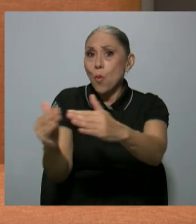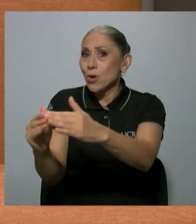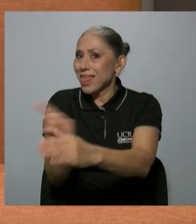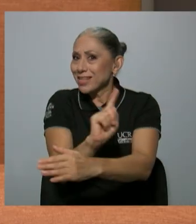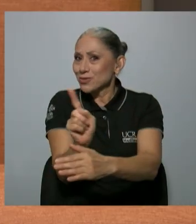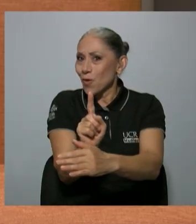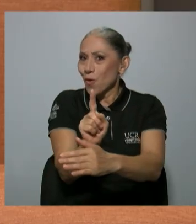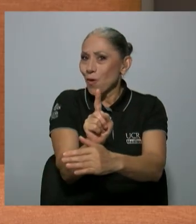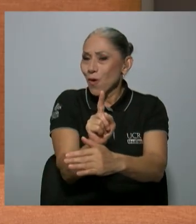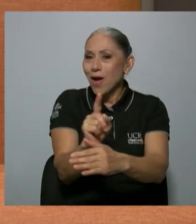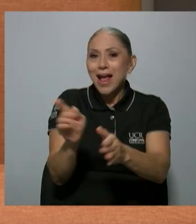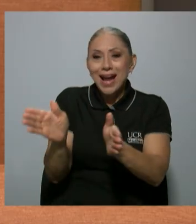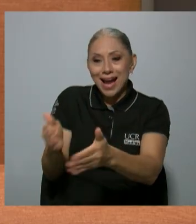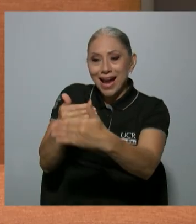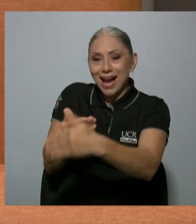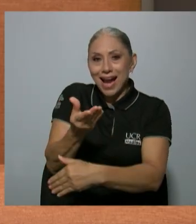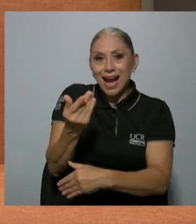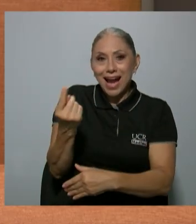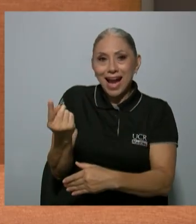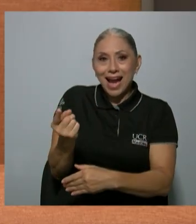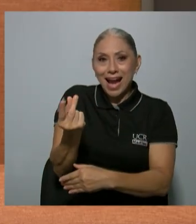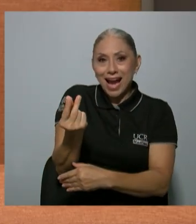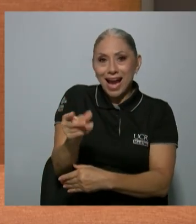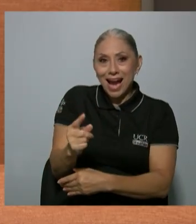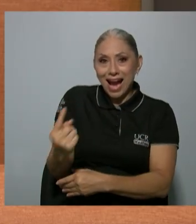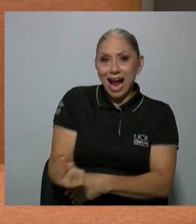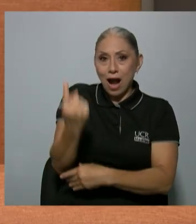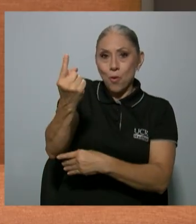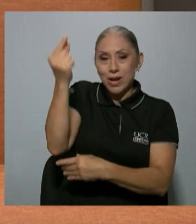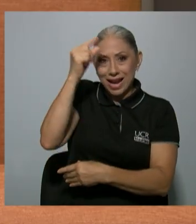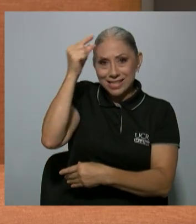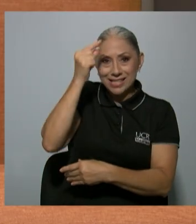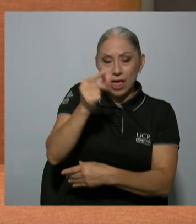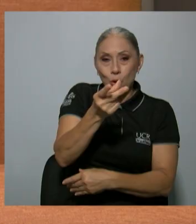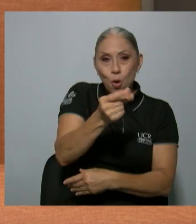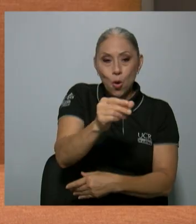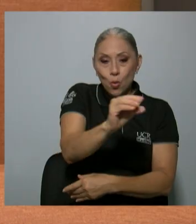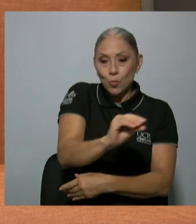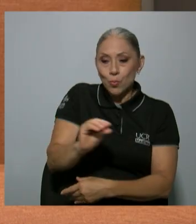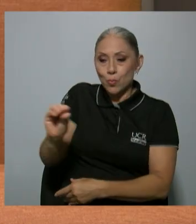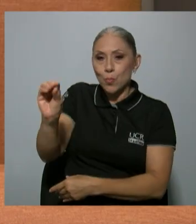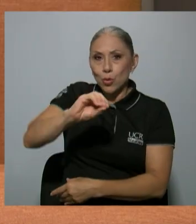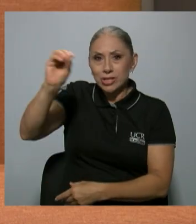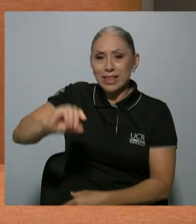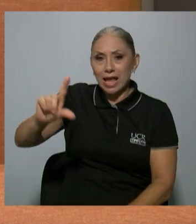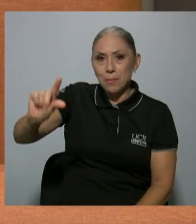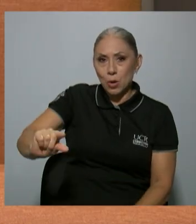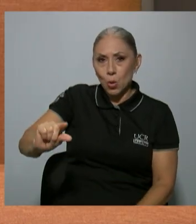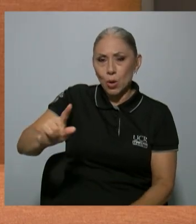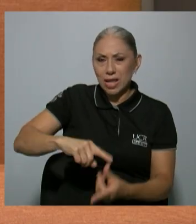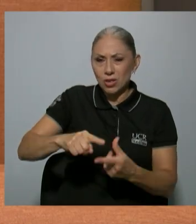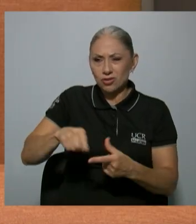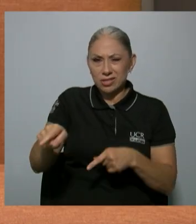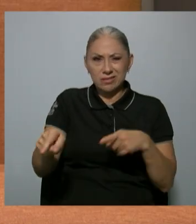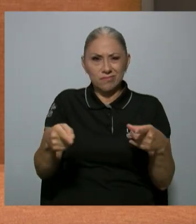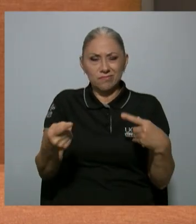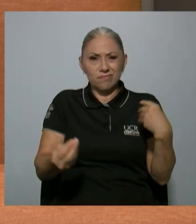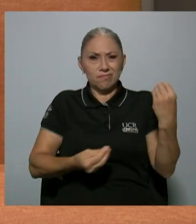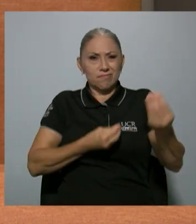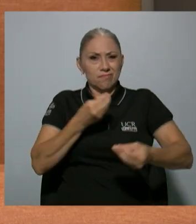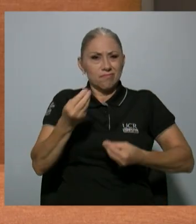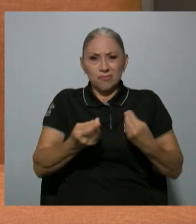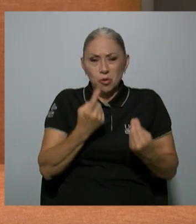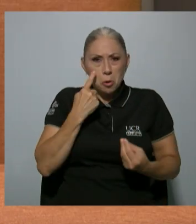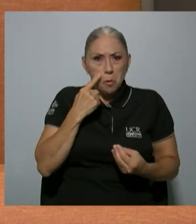Estado un porcentaje mucho menor del que estamos proponiendo. Entonces, yo no le vería lógica, digamos, a